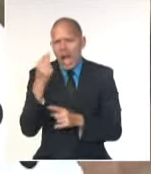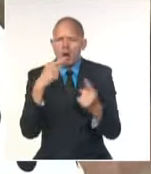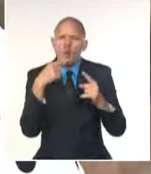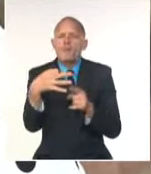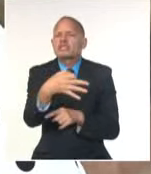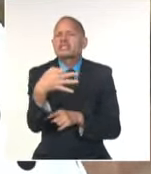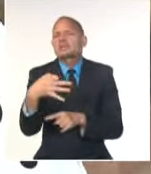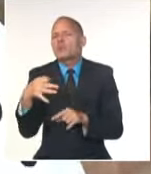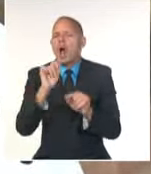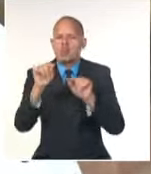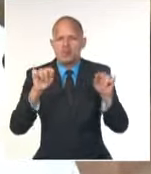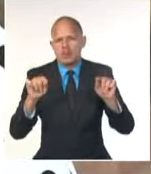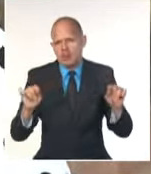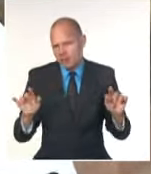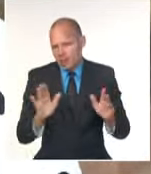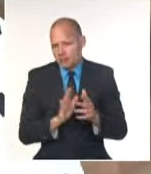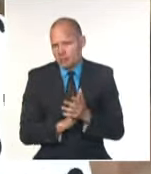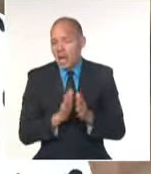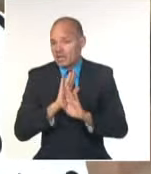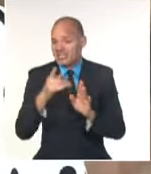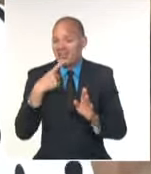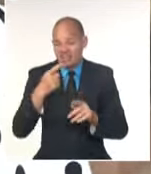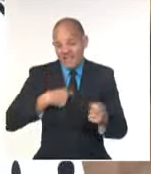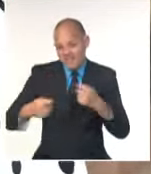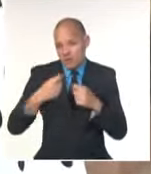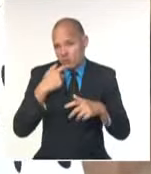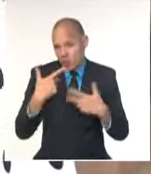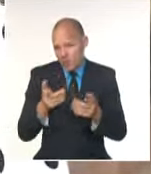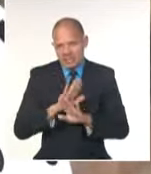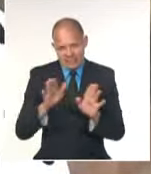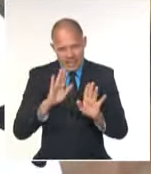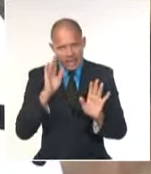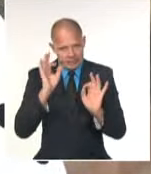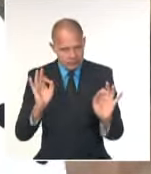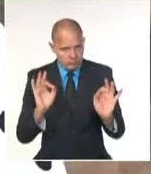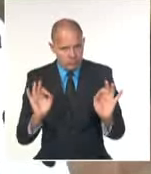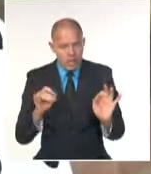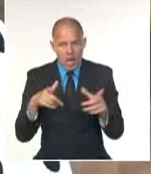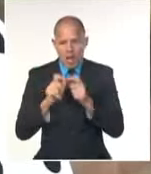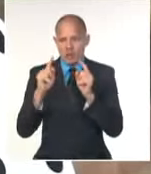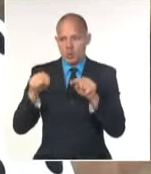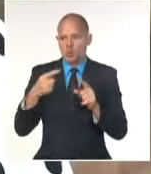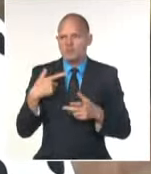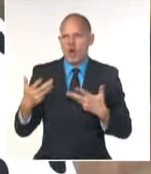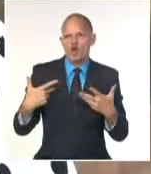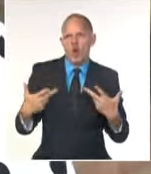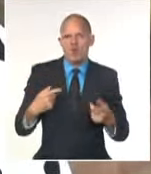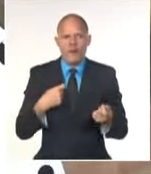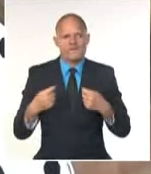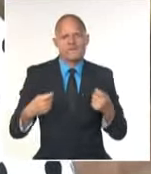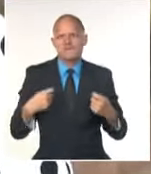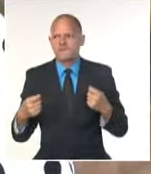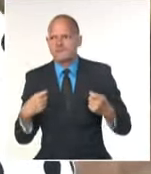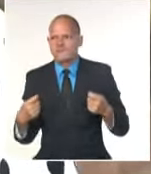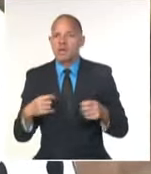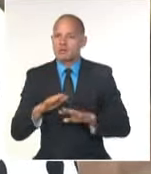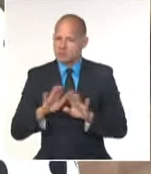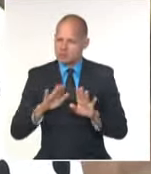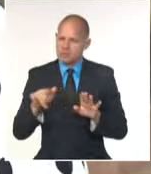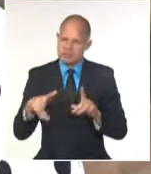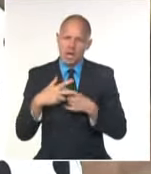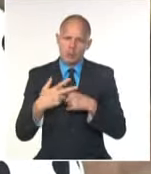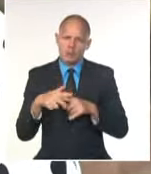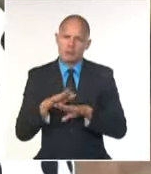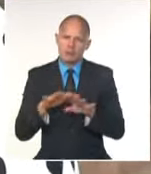municipios. Y bueno, facilitar lo que se explicó de la venta, que también se debatió un poco, como debe ser en una reunión como esta, en que todos discutimos las mejores variantes de lo que también